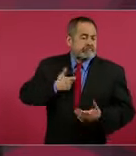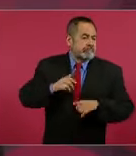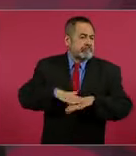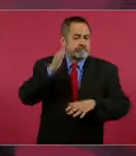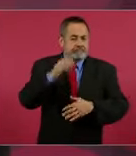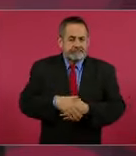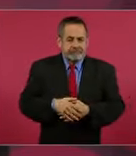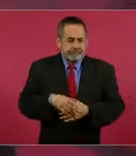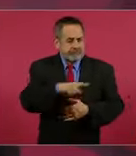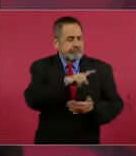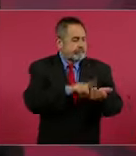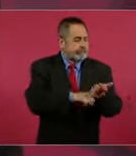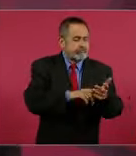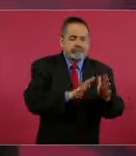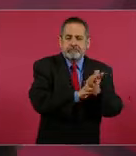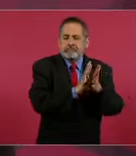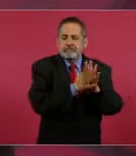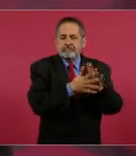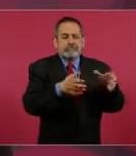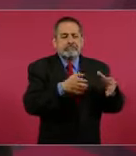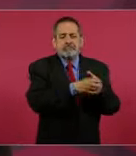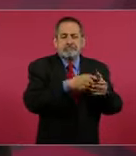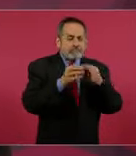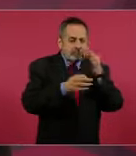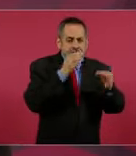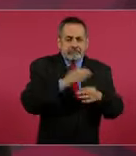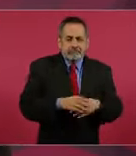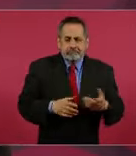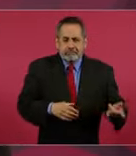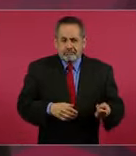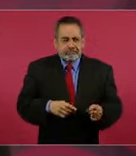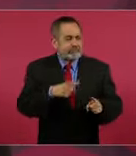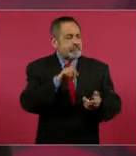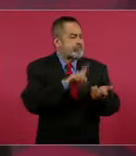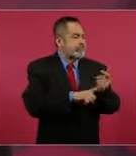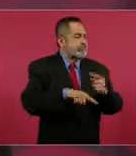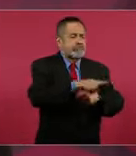que en sentido estricto muchos son de manipulación.